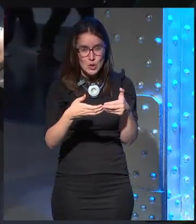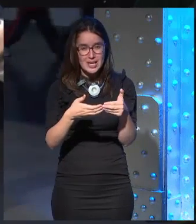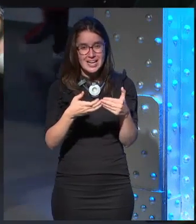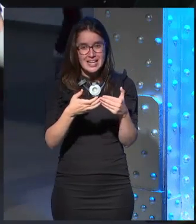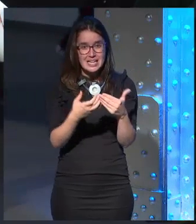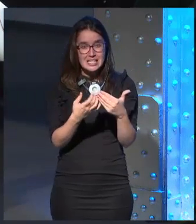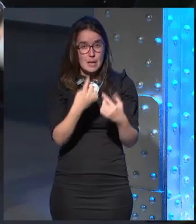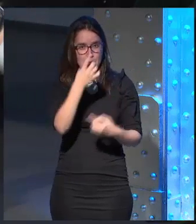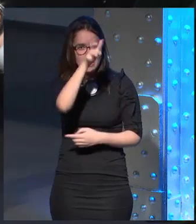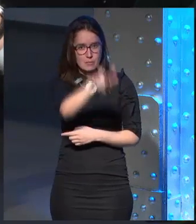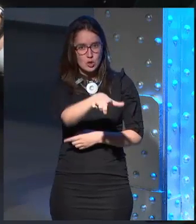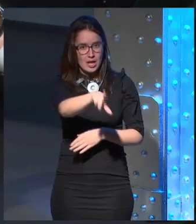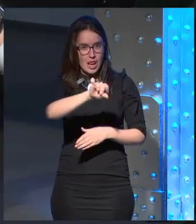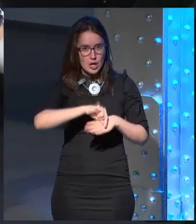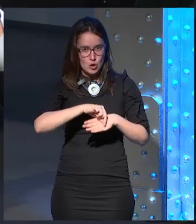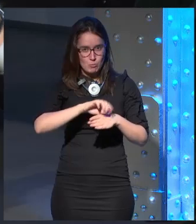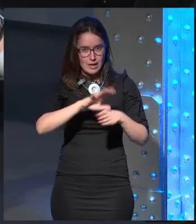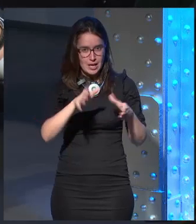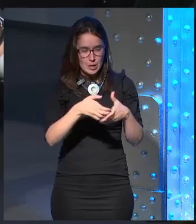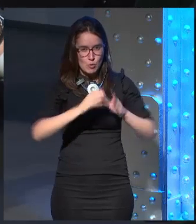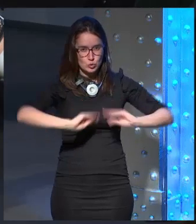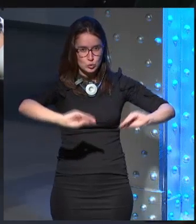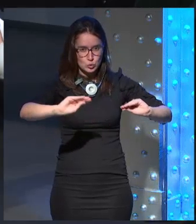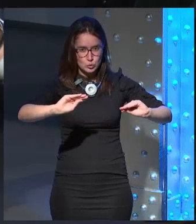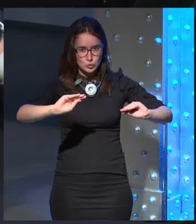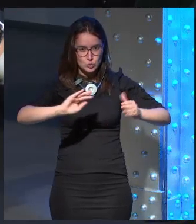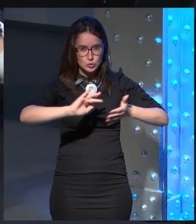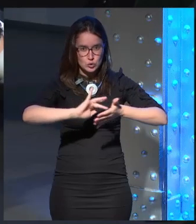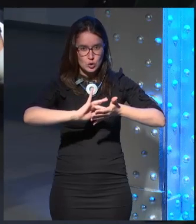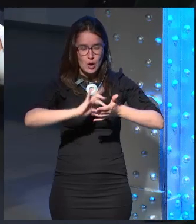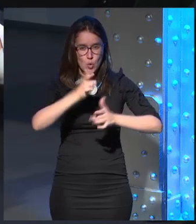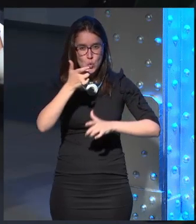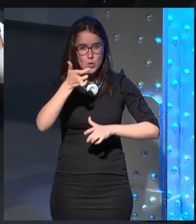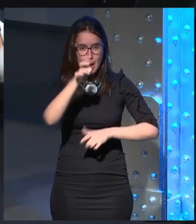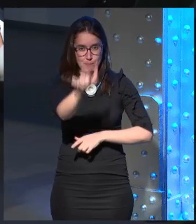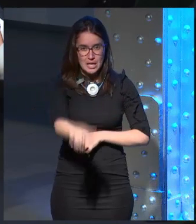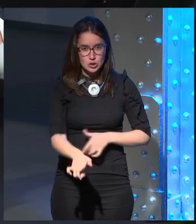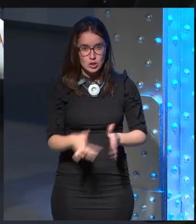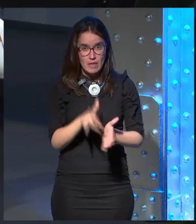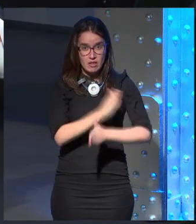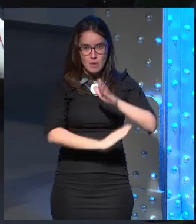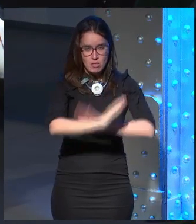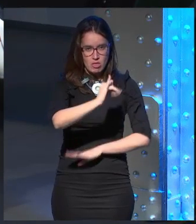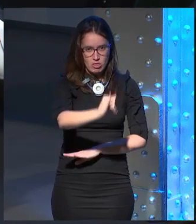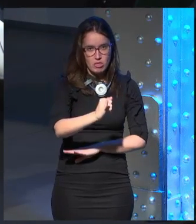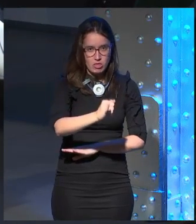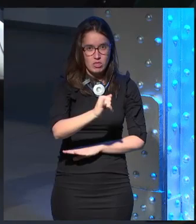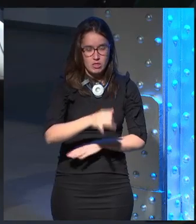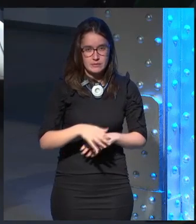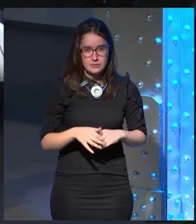la primera persona que eligió para su equipo era a un chaval que tenía discapacidad.